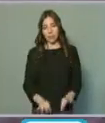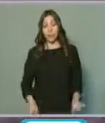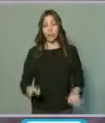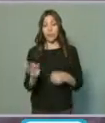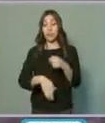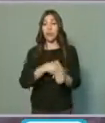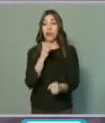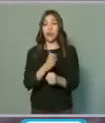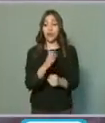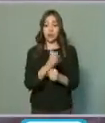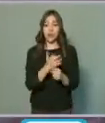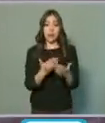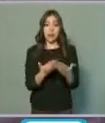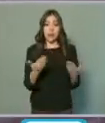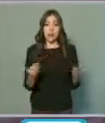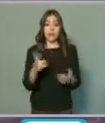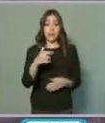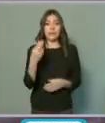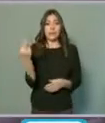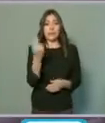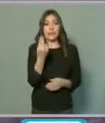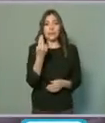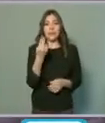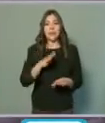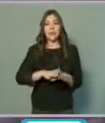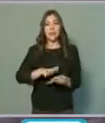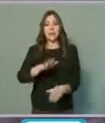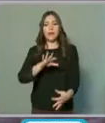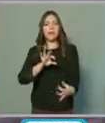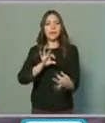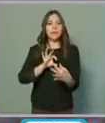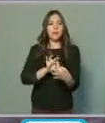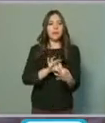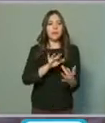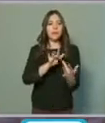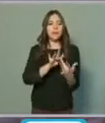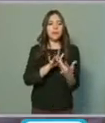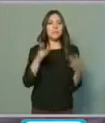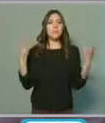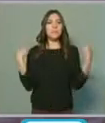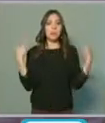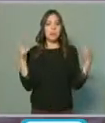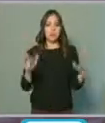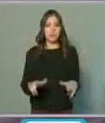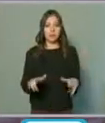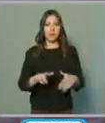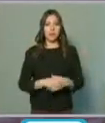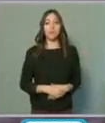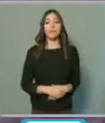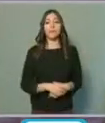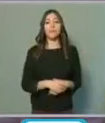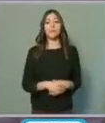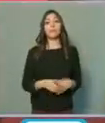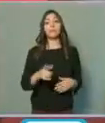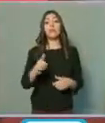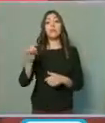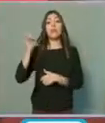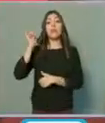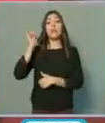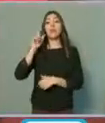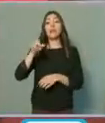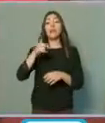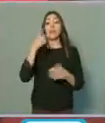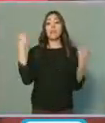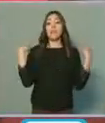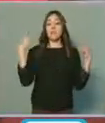nos está pidiendo es que tengamos cercanía, que nos encontremos. Miren, la autoridad no se debe de perder. Exacto.